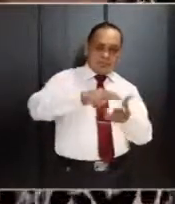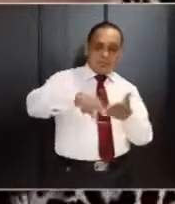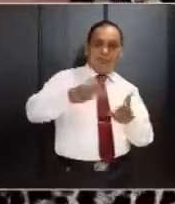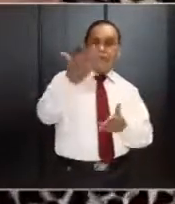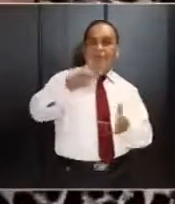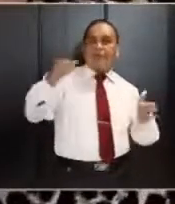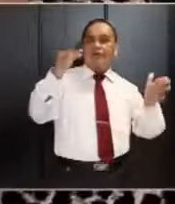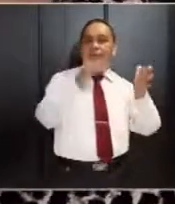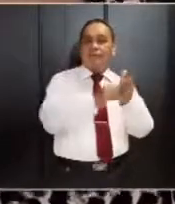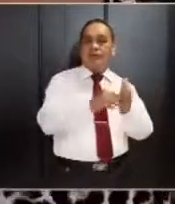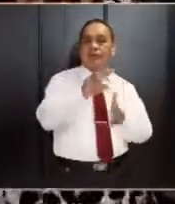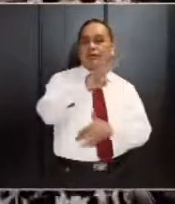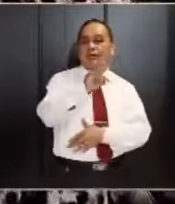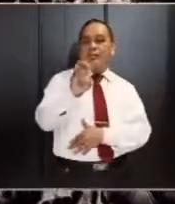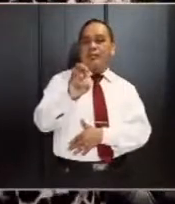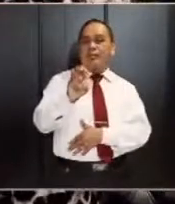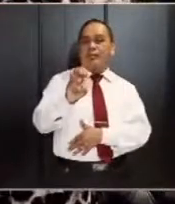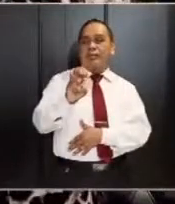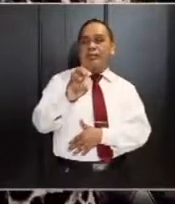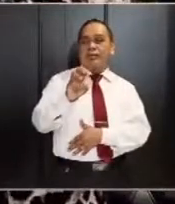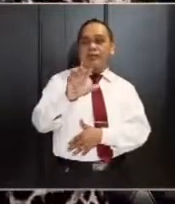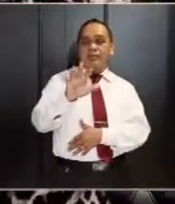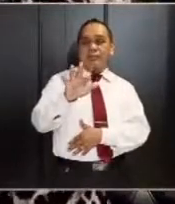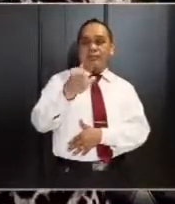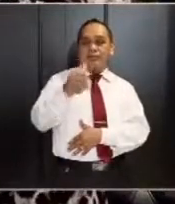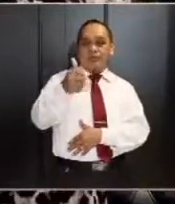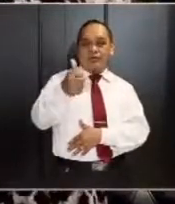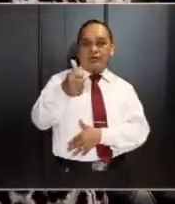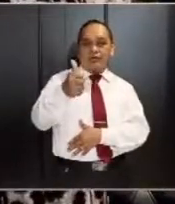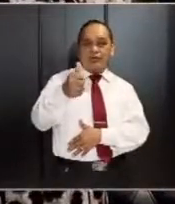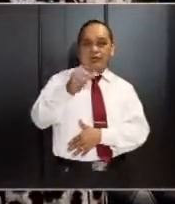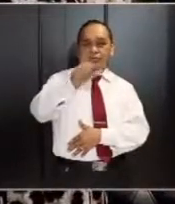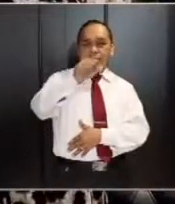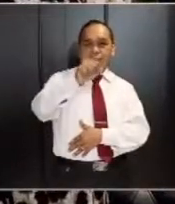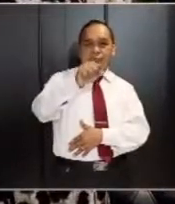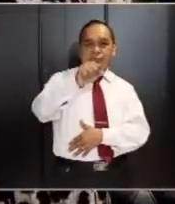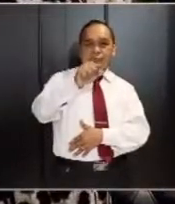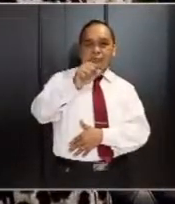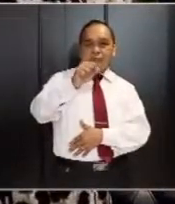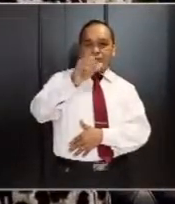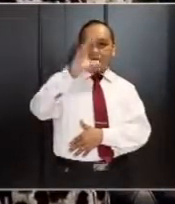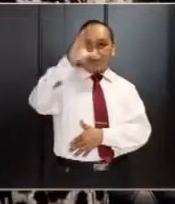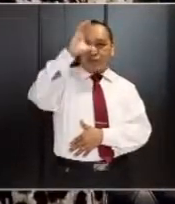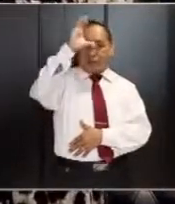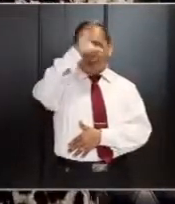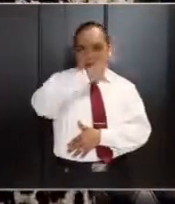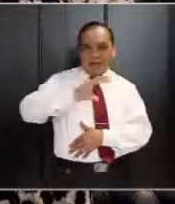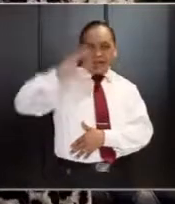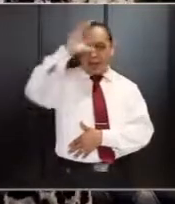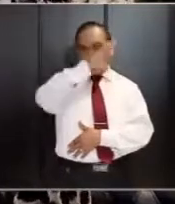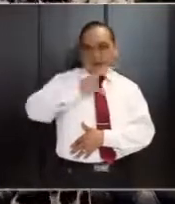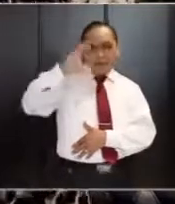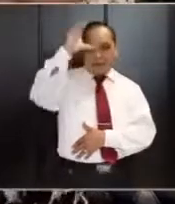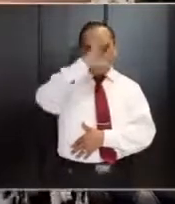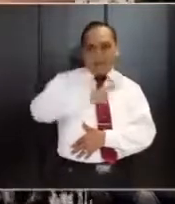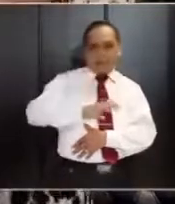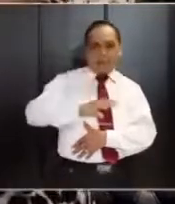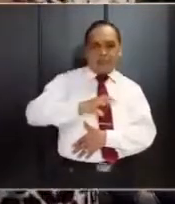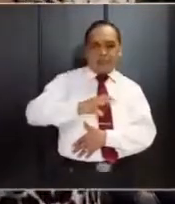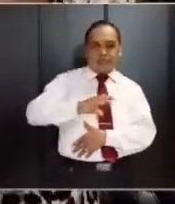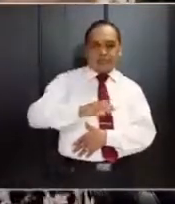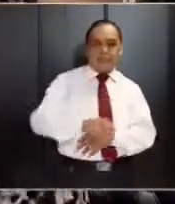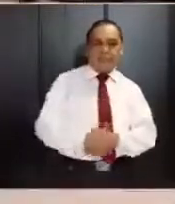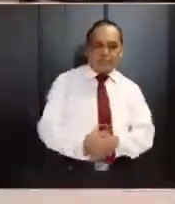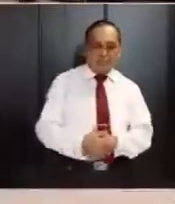10346. ¿De dónde es ella? Selva sin número. ¿No dice? Calakmul. ¡Ay, de Calakmul!